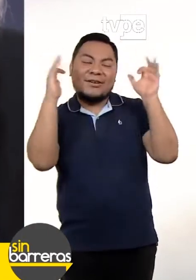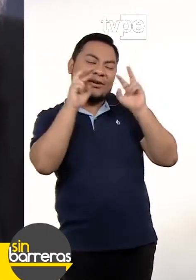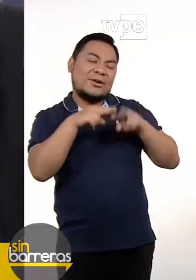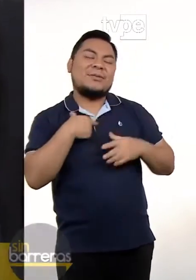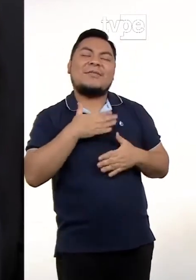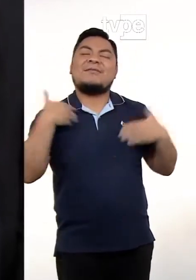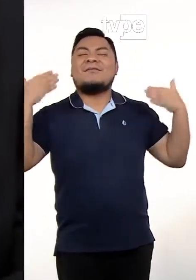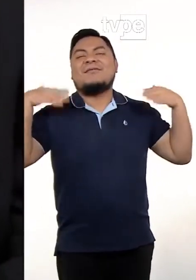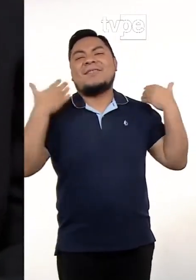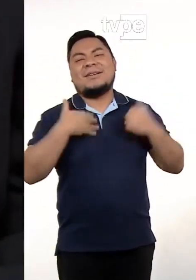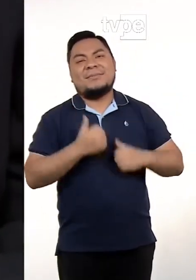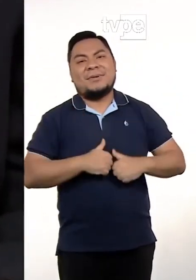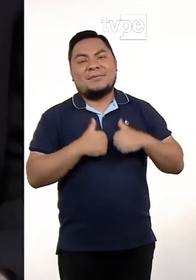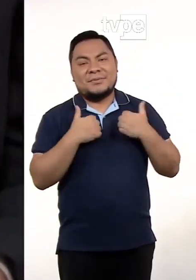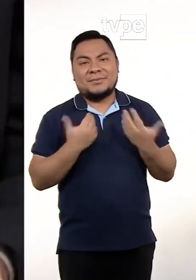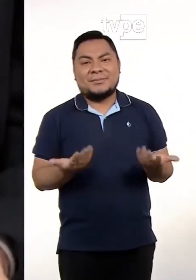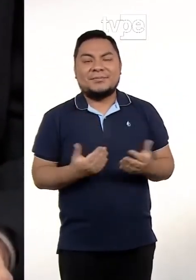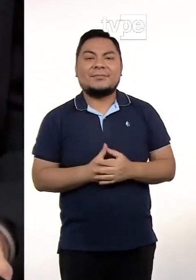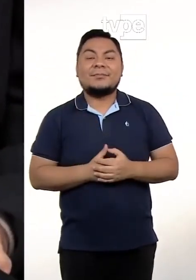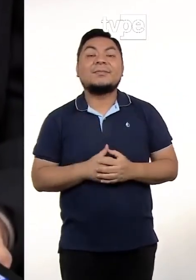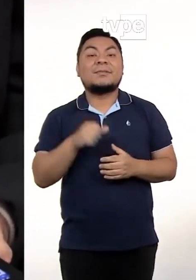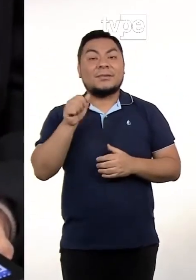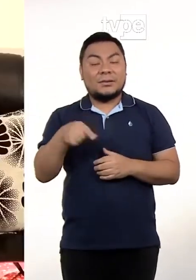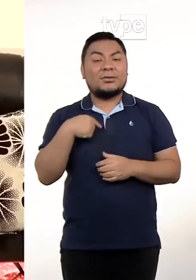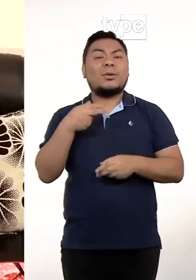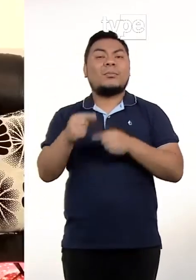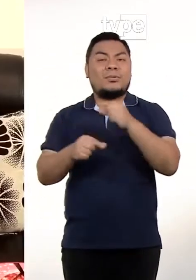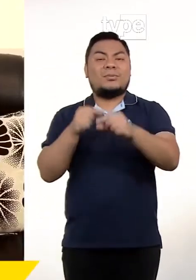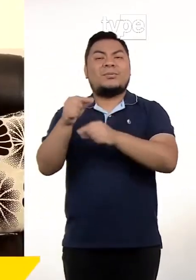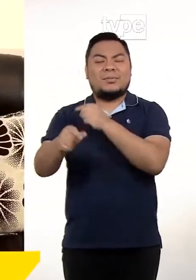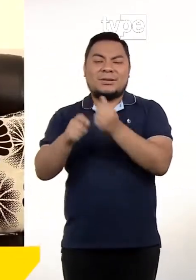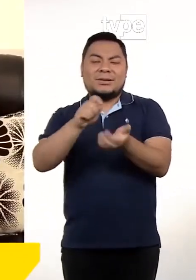hoy estoy feliz de la vida. Este 31 de mayo